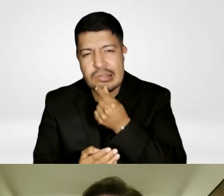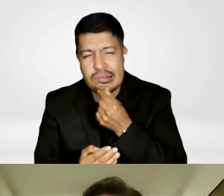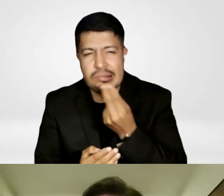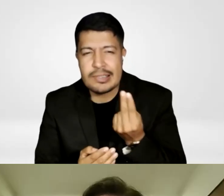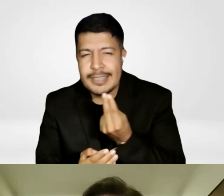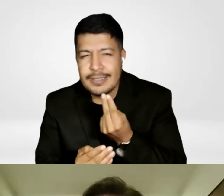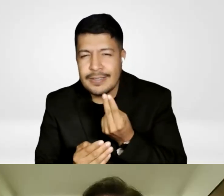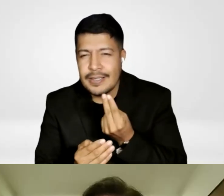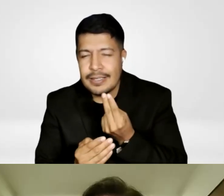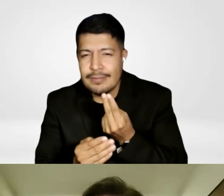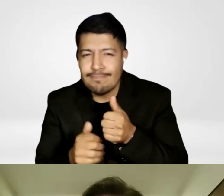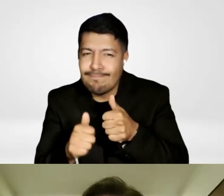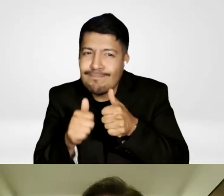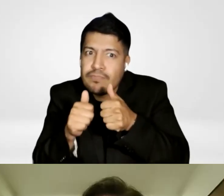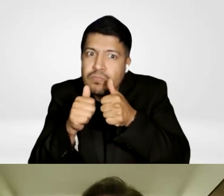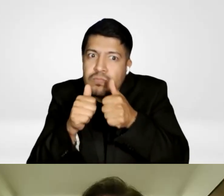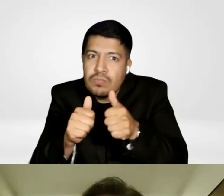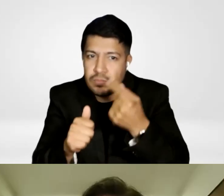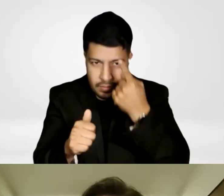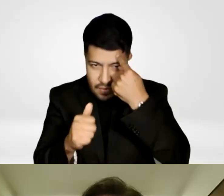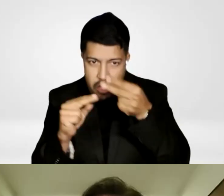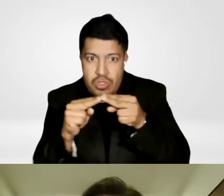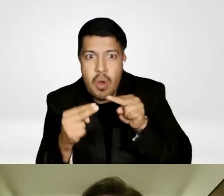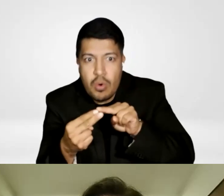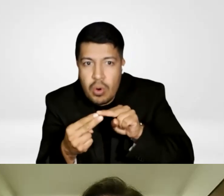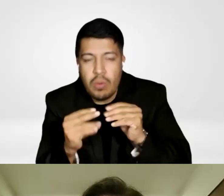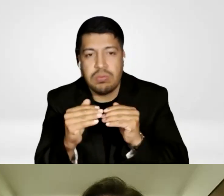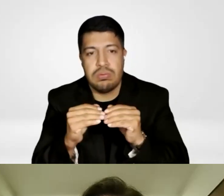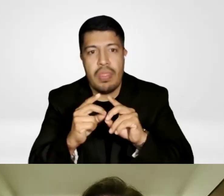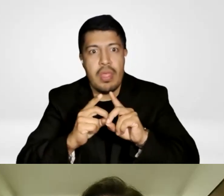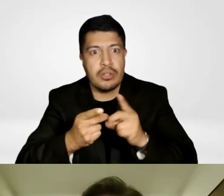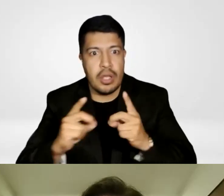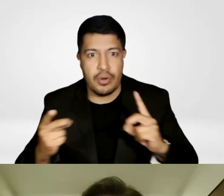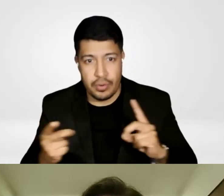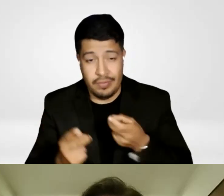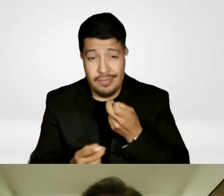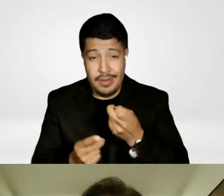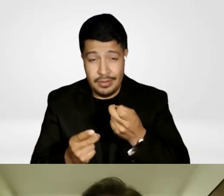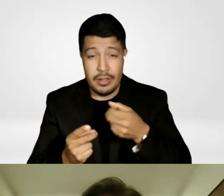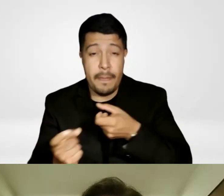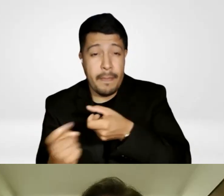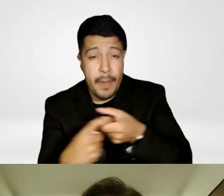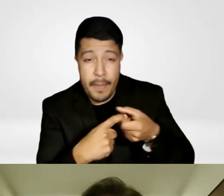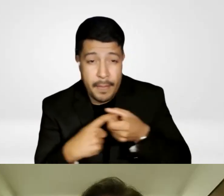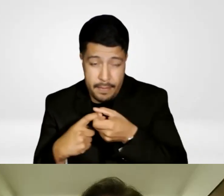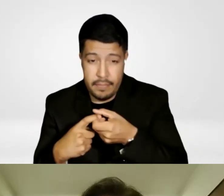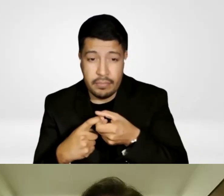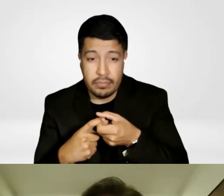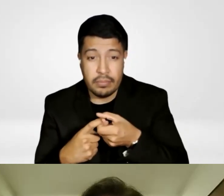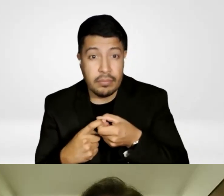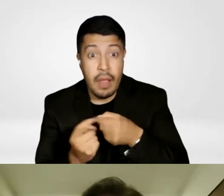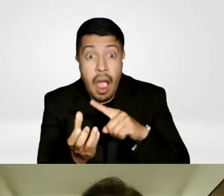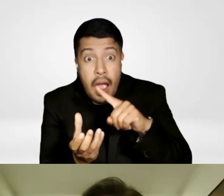intervención oportuna en el neurodesarrollo. Este webinar, les quiero comentar, es